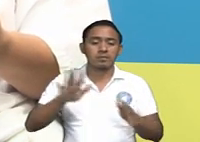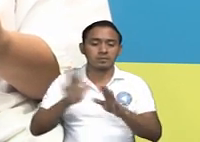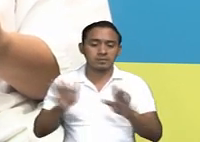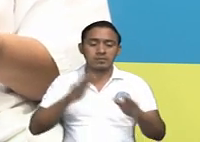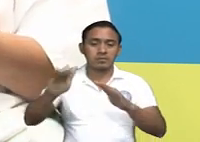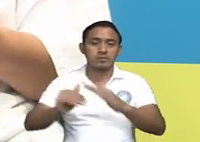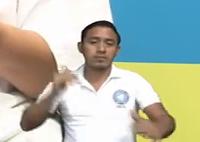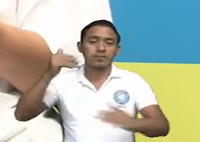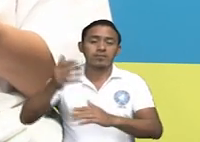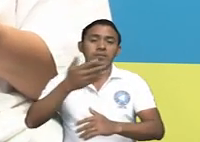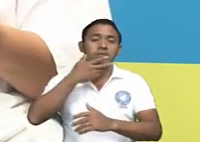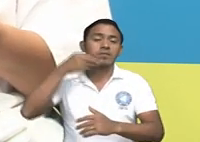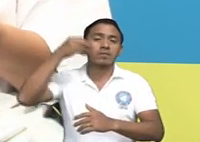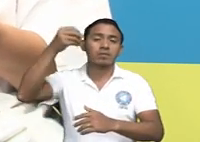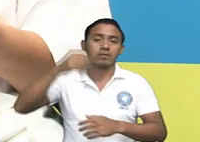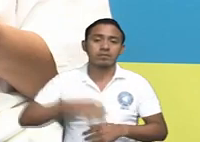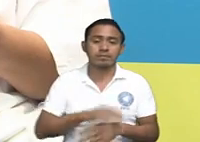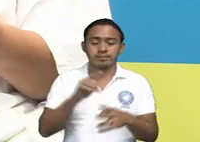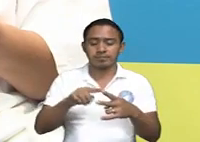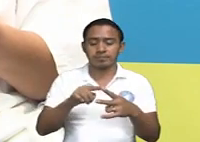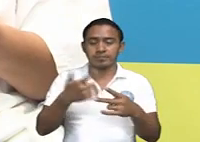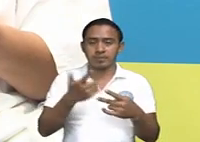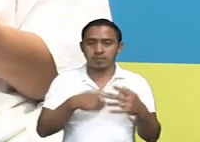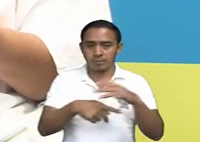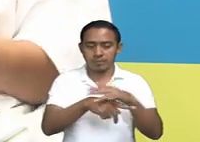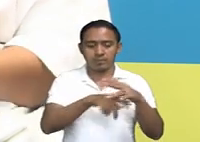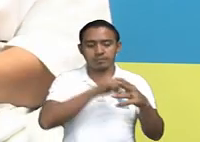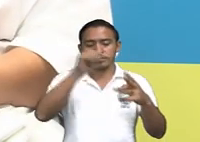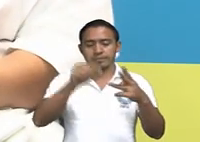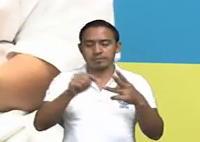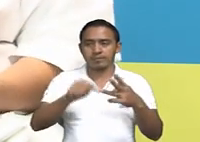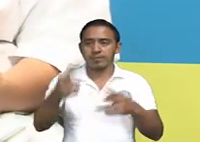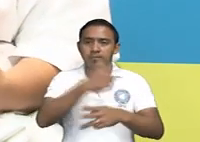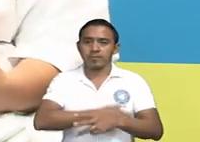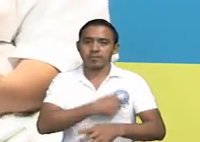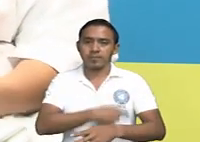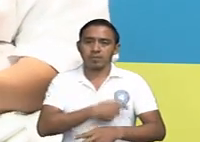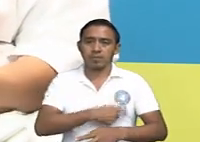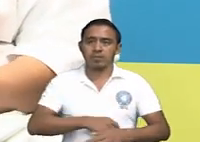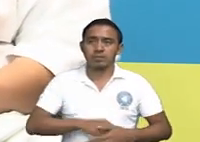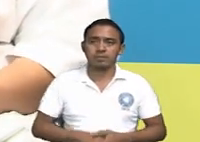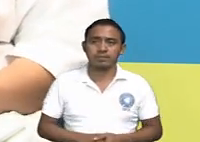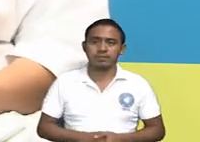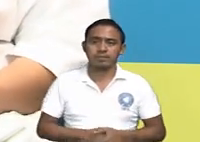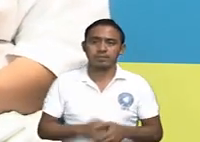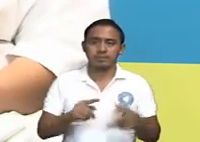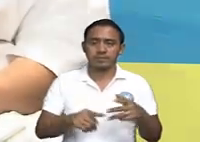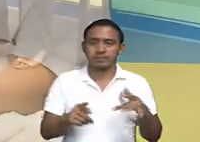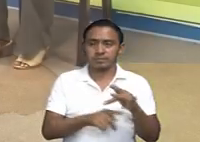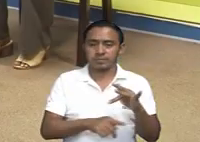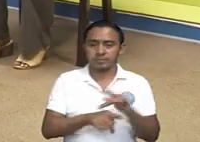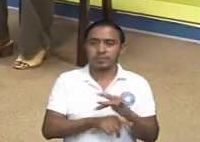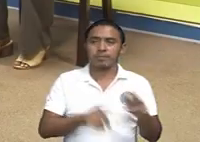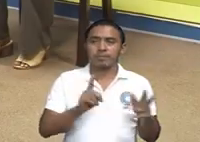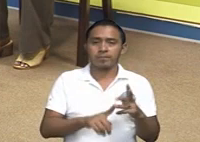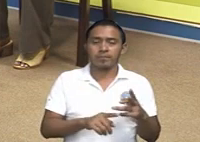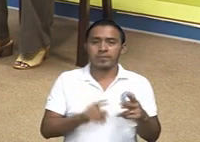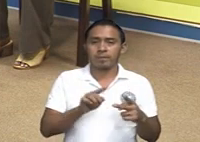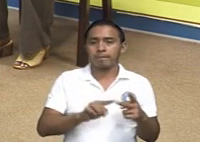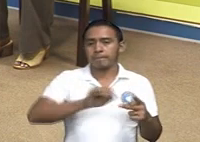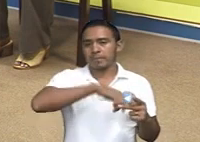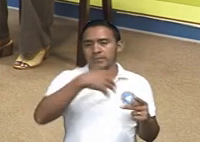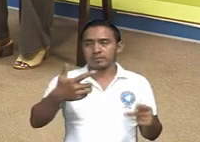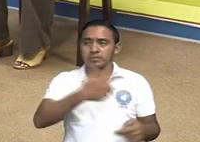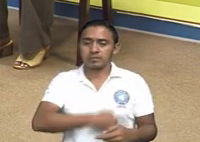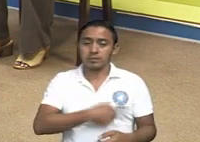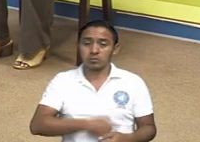adolescencia. Después pasamos a la etapa escolar. Ya tenemos los niños. Que salimos de preescolar, primaria. Ah, sí, ve, vamos